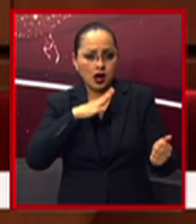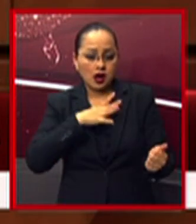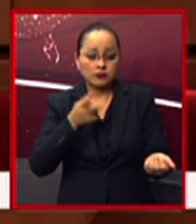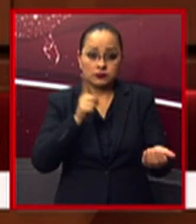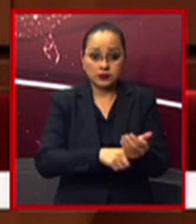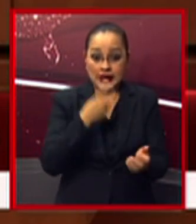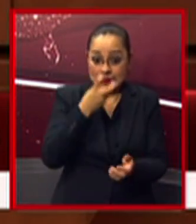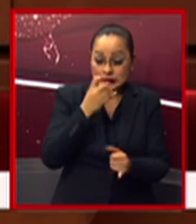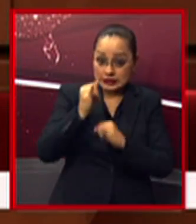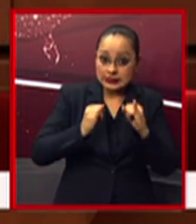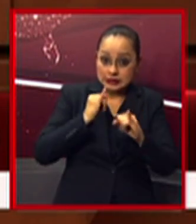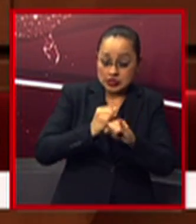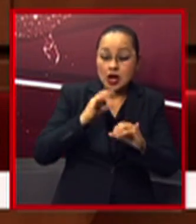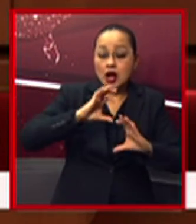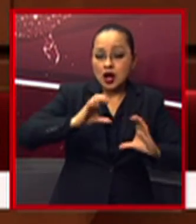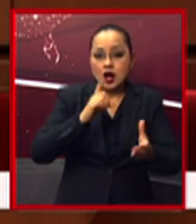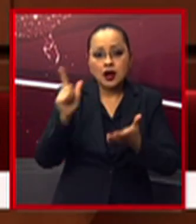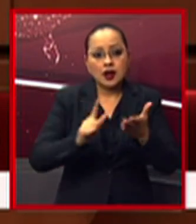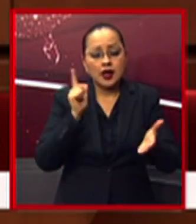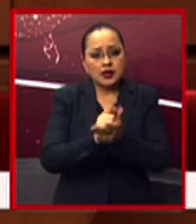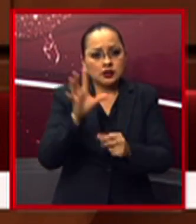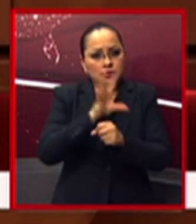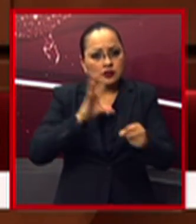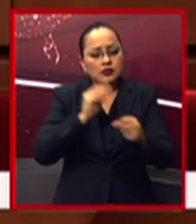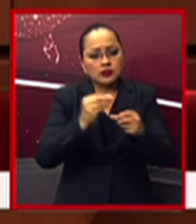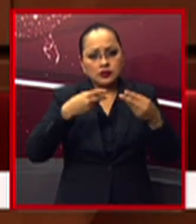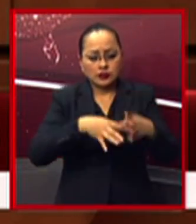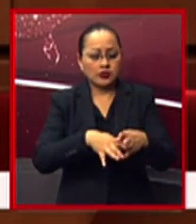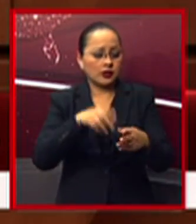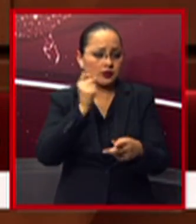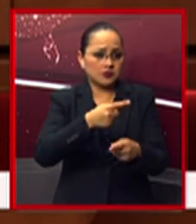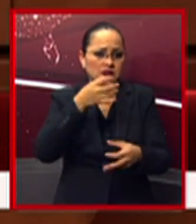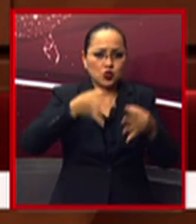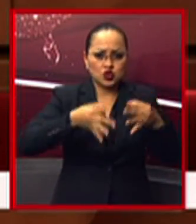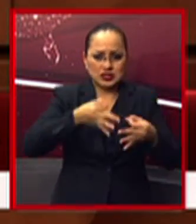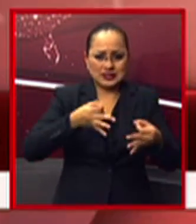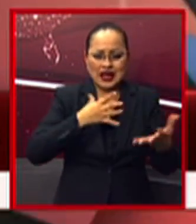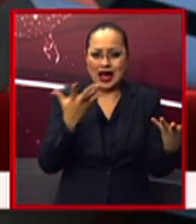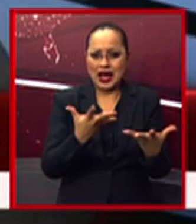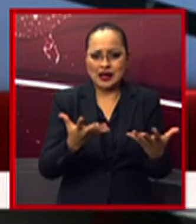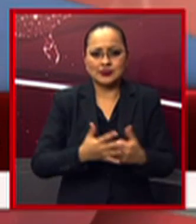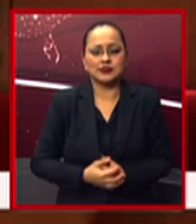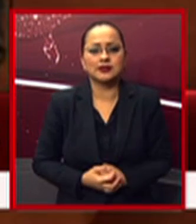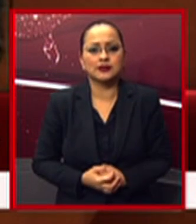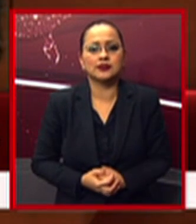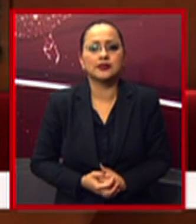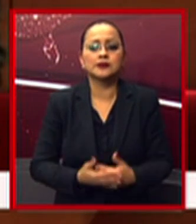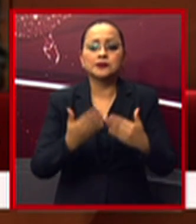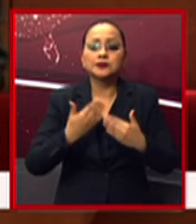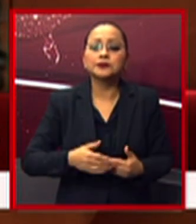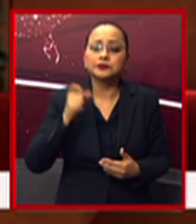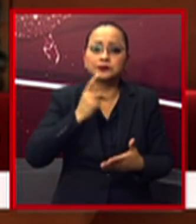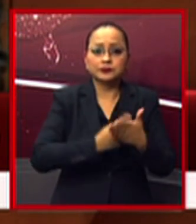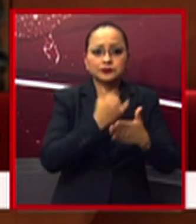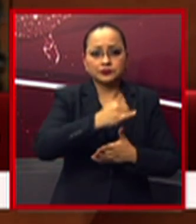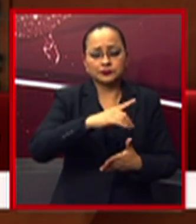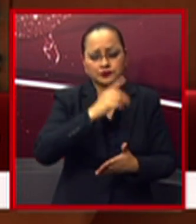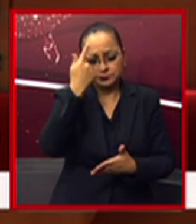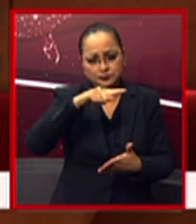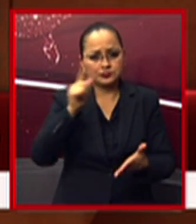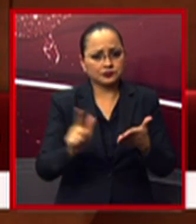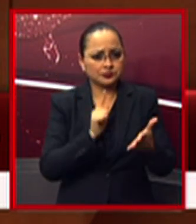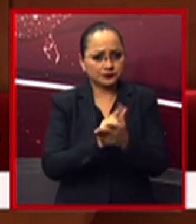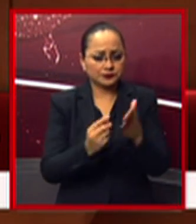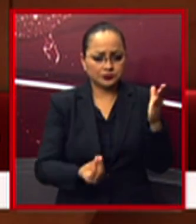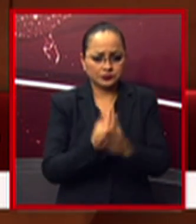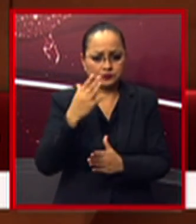instrumentos internacionales y las leyes generales relacionadas con la impartición de justicia. Y el proyecto de ley pone énfasis en